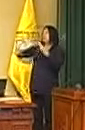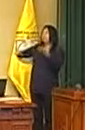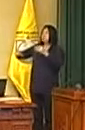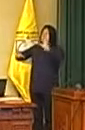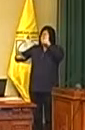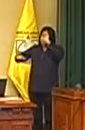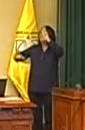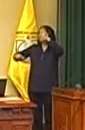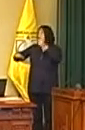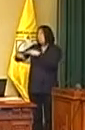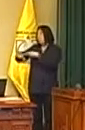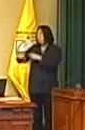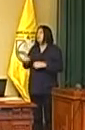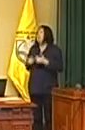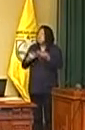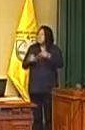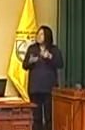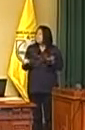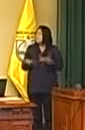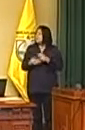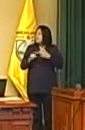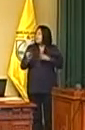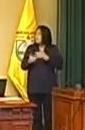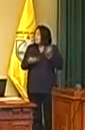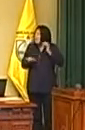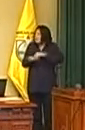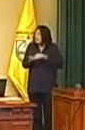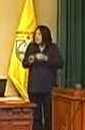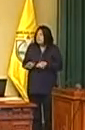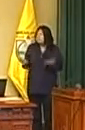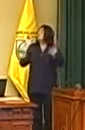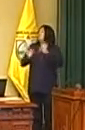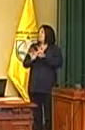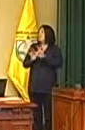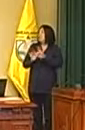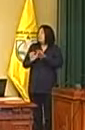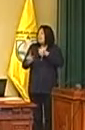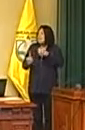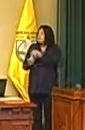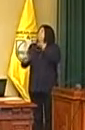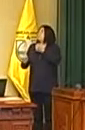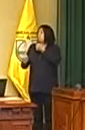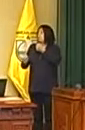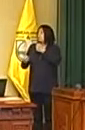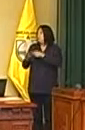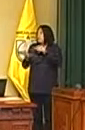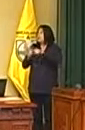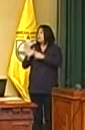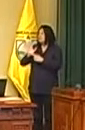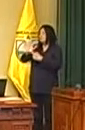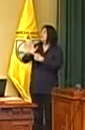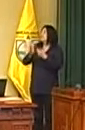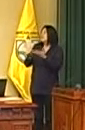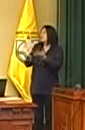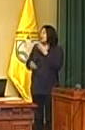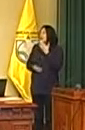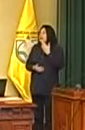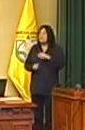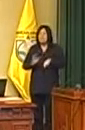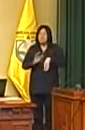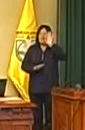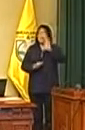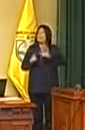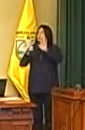Cusco. Sin embargo, lo más trascendental fue el impacto que generó la presentación del evento frente a los más de